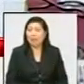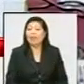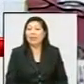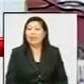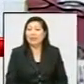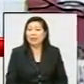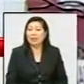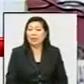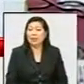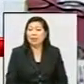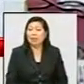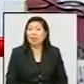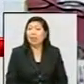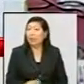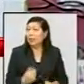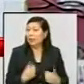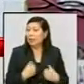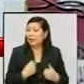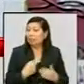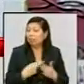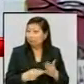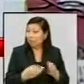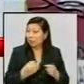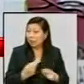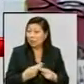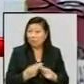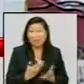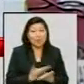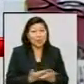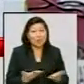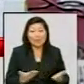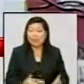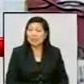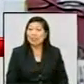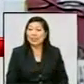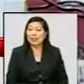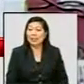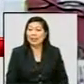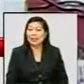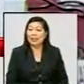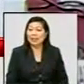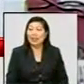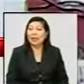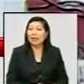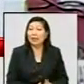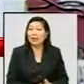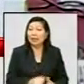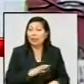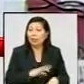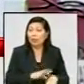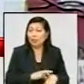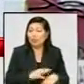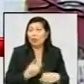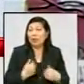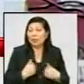Al no contar con registro sanitario, no era un producto que los pacientes